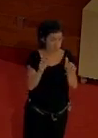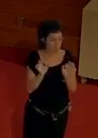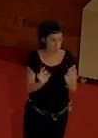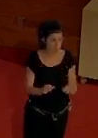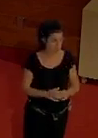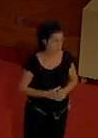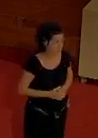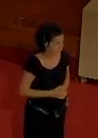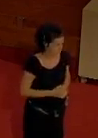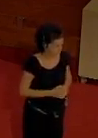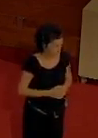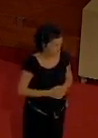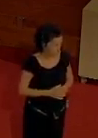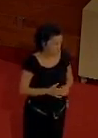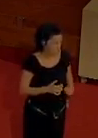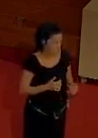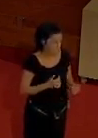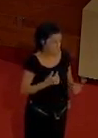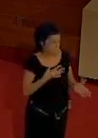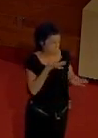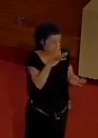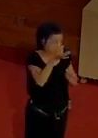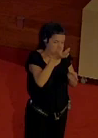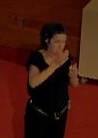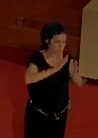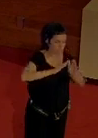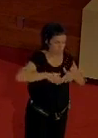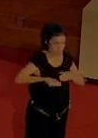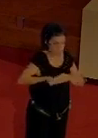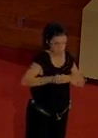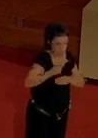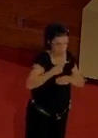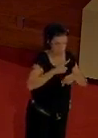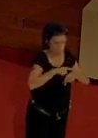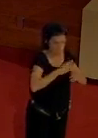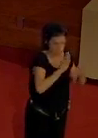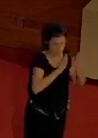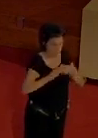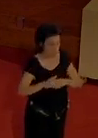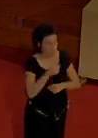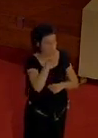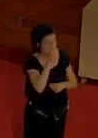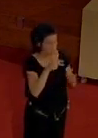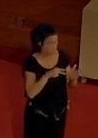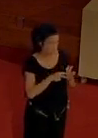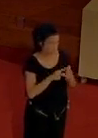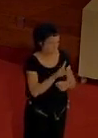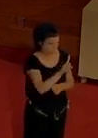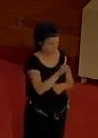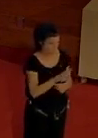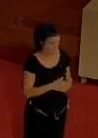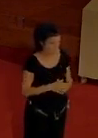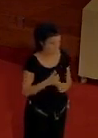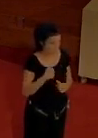un diría con un último dato ya que estoy haciendo una mínima cronología año 2001 yo recuerdo